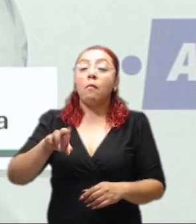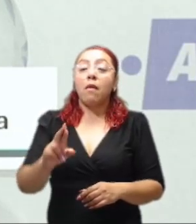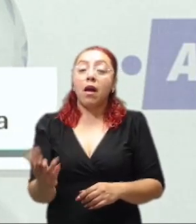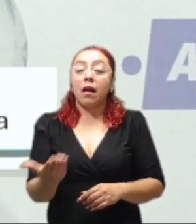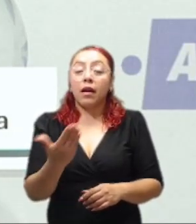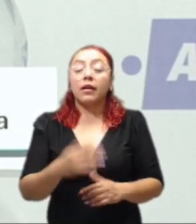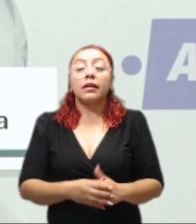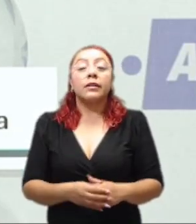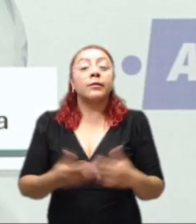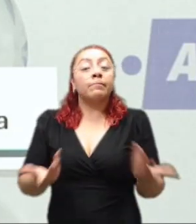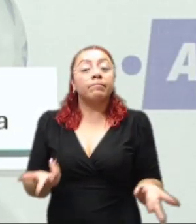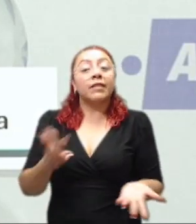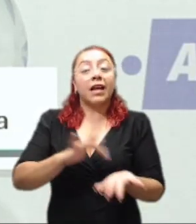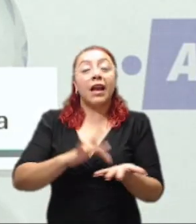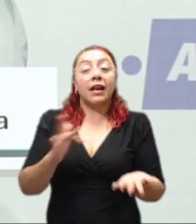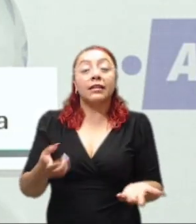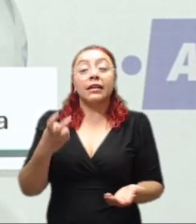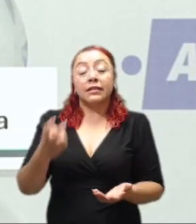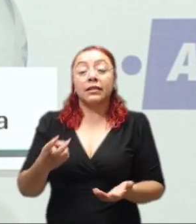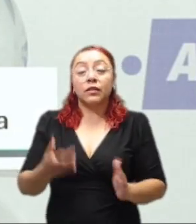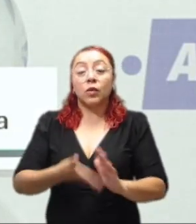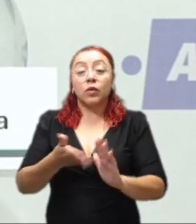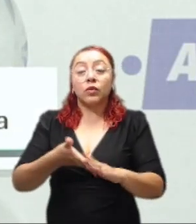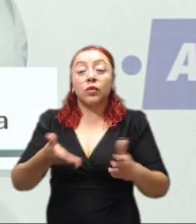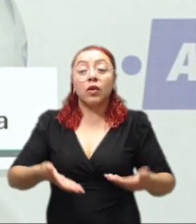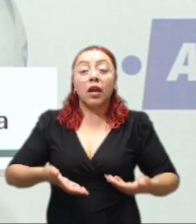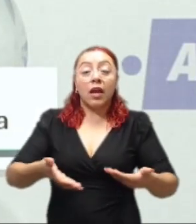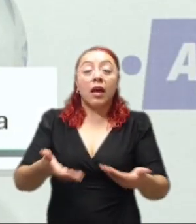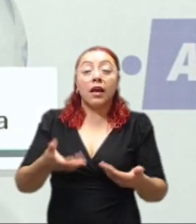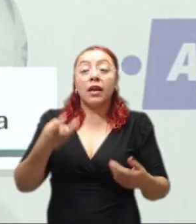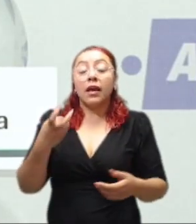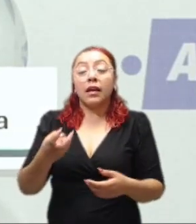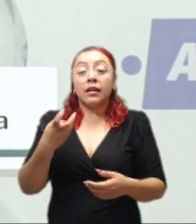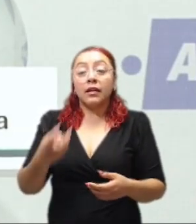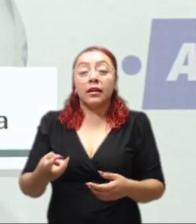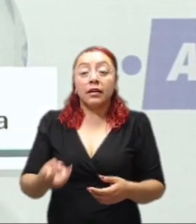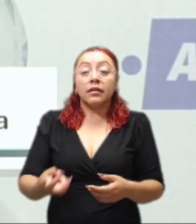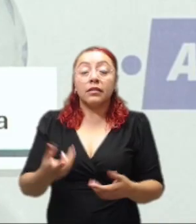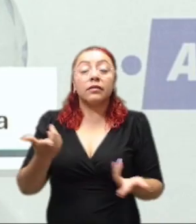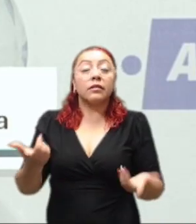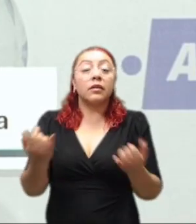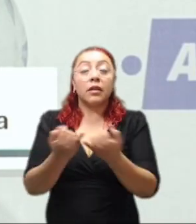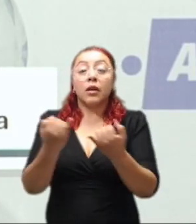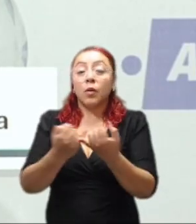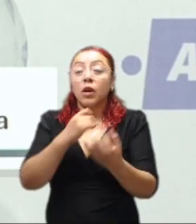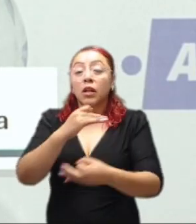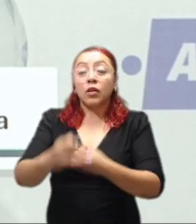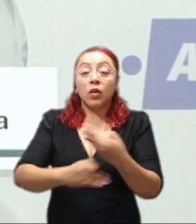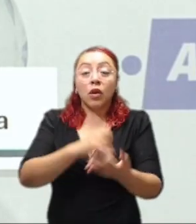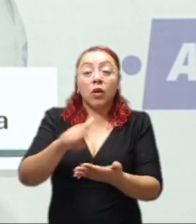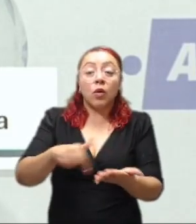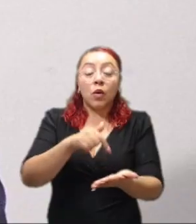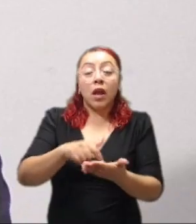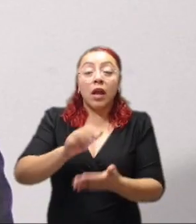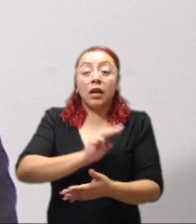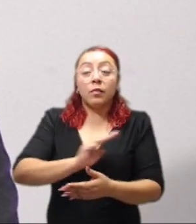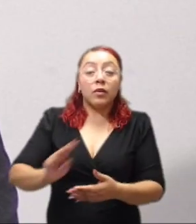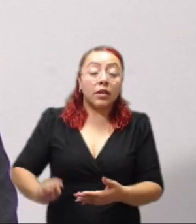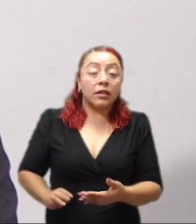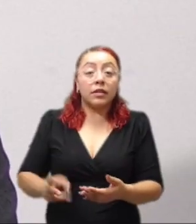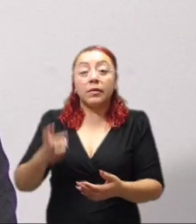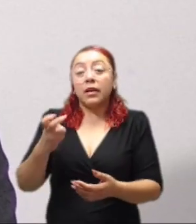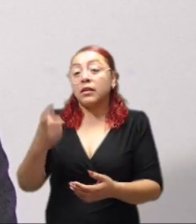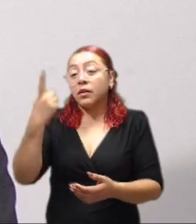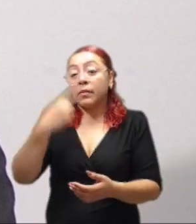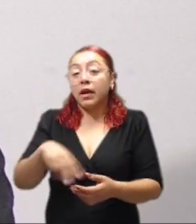si en esta parte de obra pública como decía hace un rato tenemos que hacer un diagnóstico en todas las localidades del municipio para empezar a saber la necesidad de